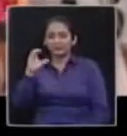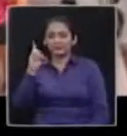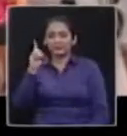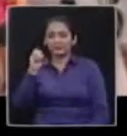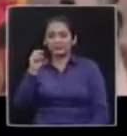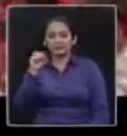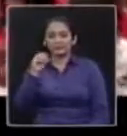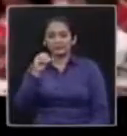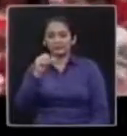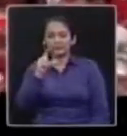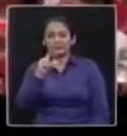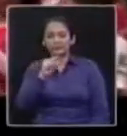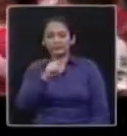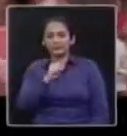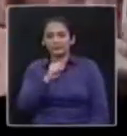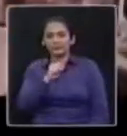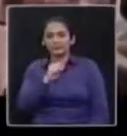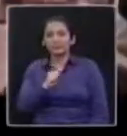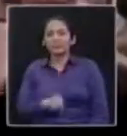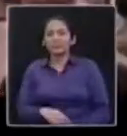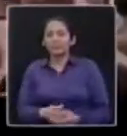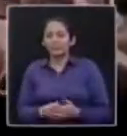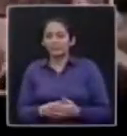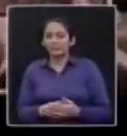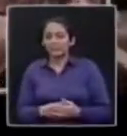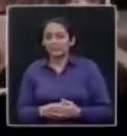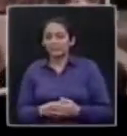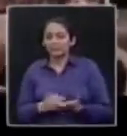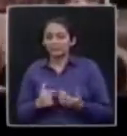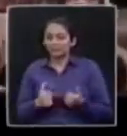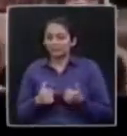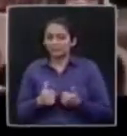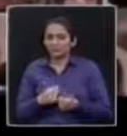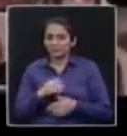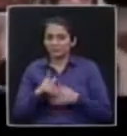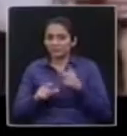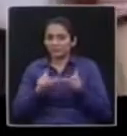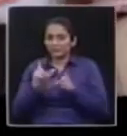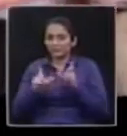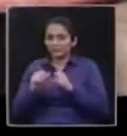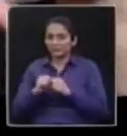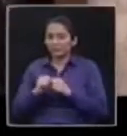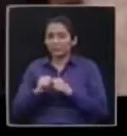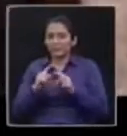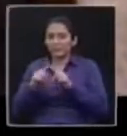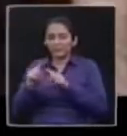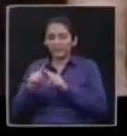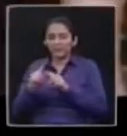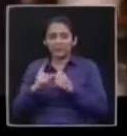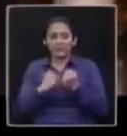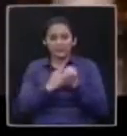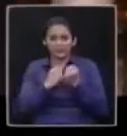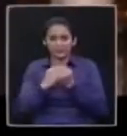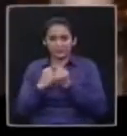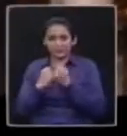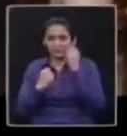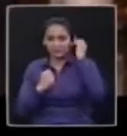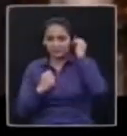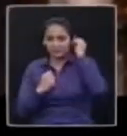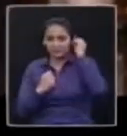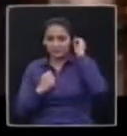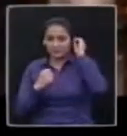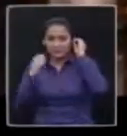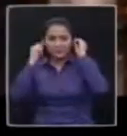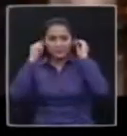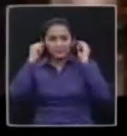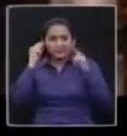trabajan en Solca y 60 de la Sala Familiar que trabaja con el Hospital Roberto Gilbert. Adicional, el evento contó con la presencia de Daniela